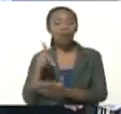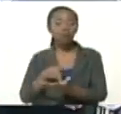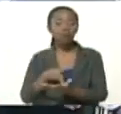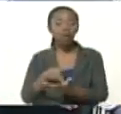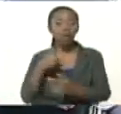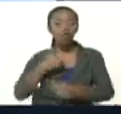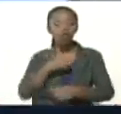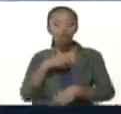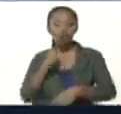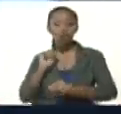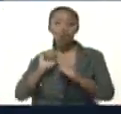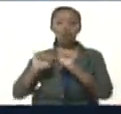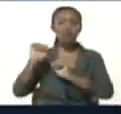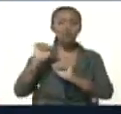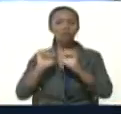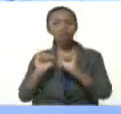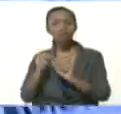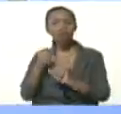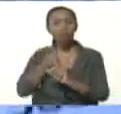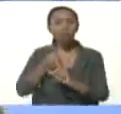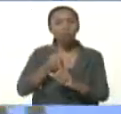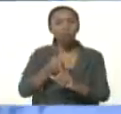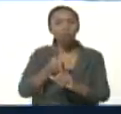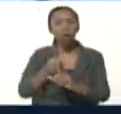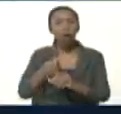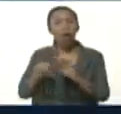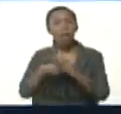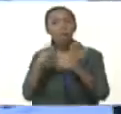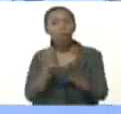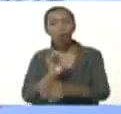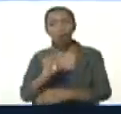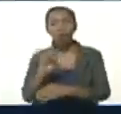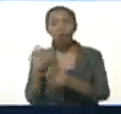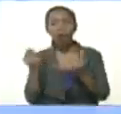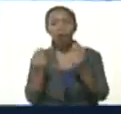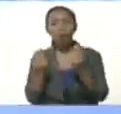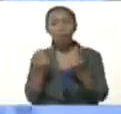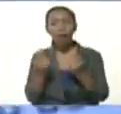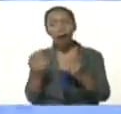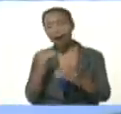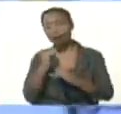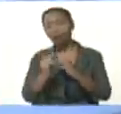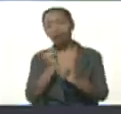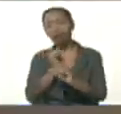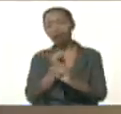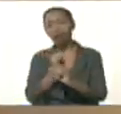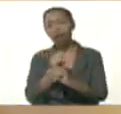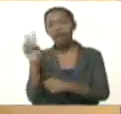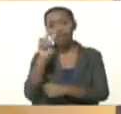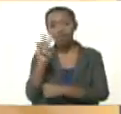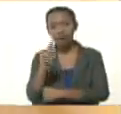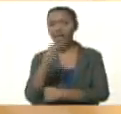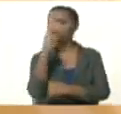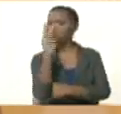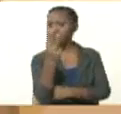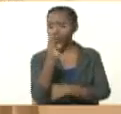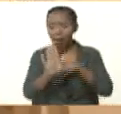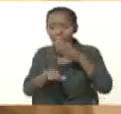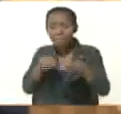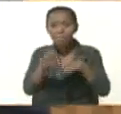decirlo. En el mundo de las criptomonedas, en el mundo de la economía digital, Venezuela está con tres pasos